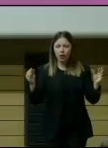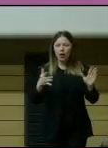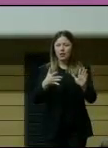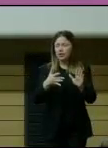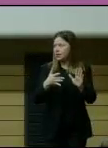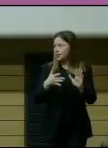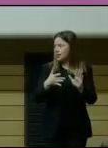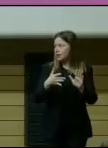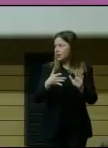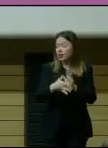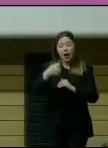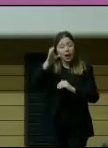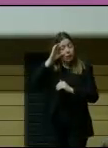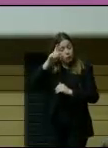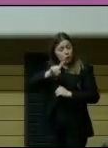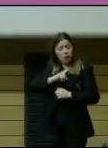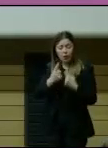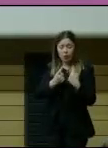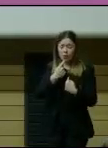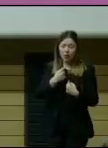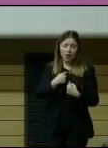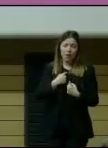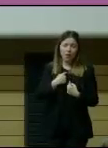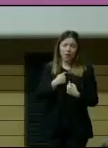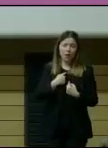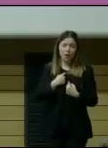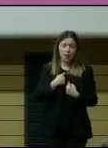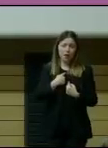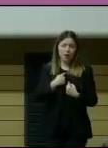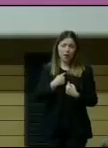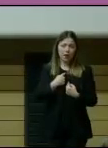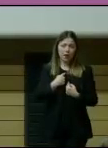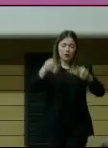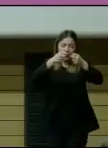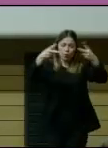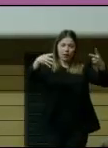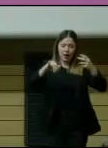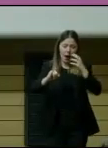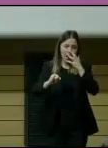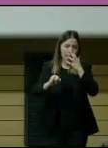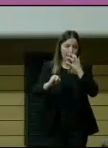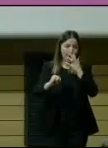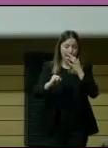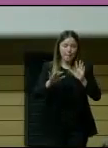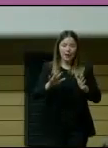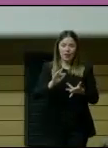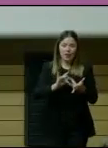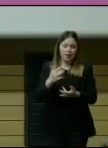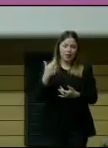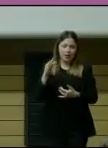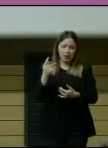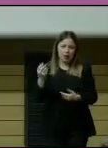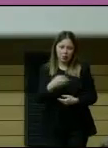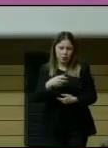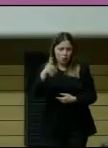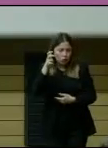hacerme casito, y algunos de aquí pues decían esto y luego tenían rédito y tenían titulares, pero en la línea no han visto fentanilo, vamos, en la